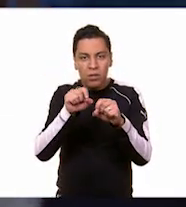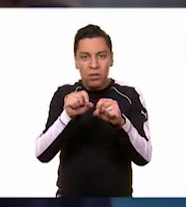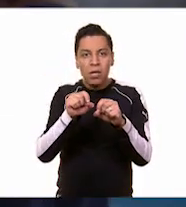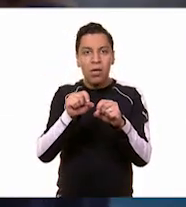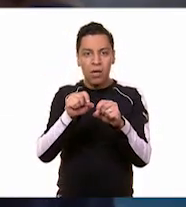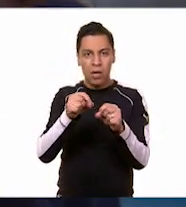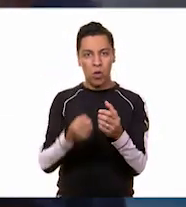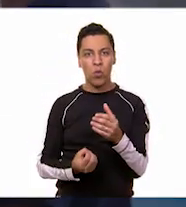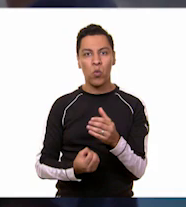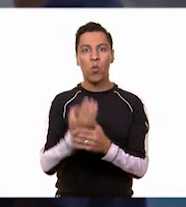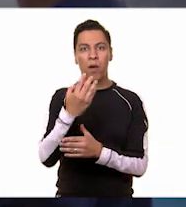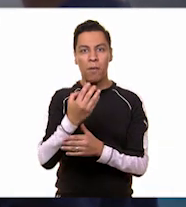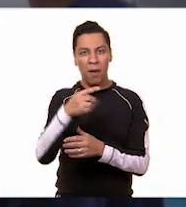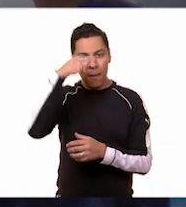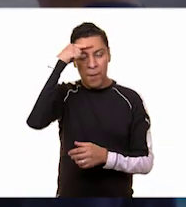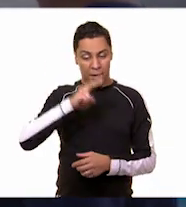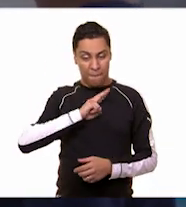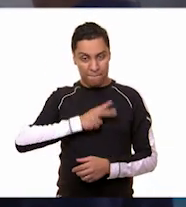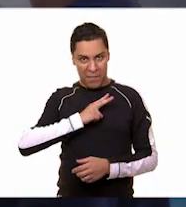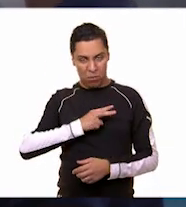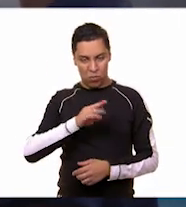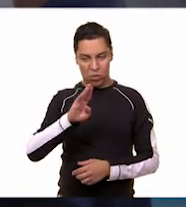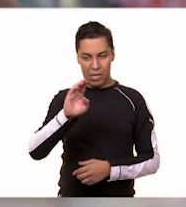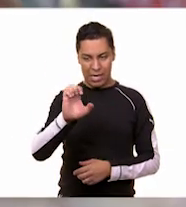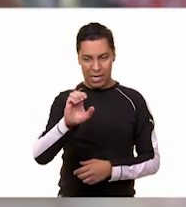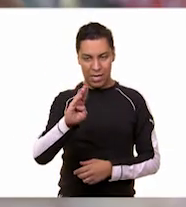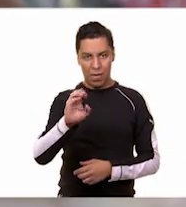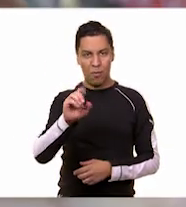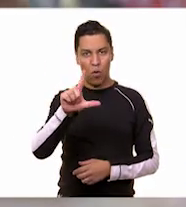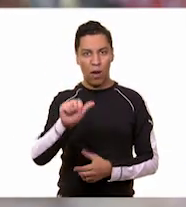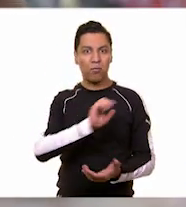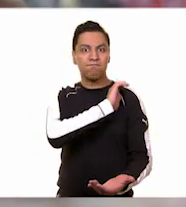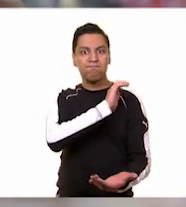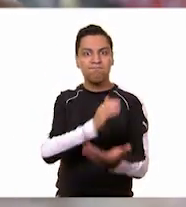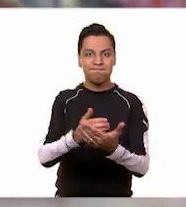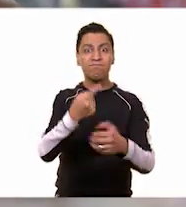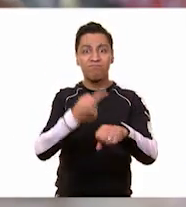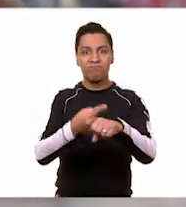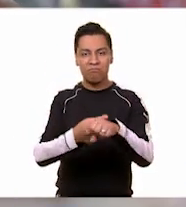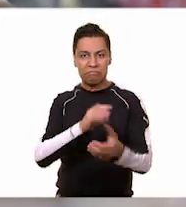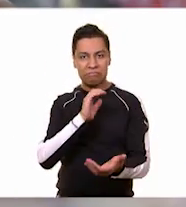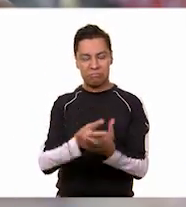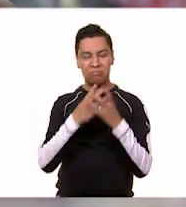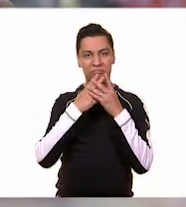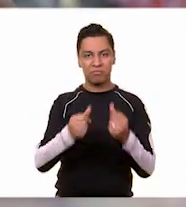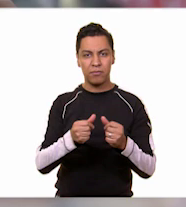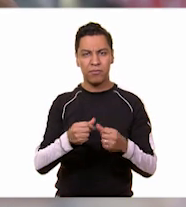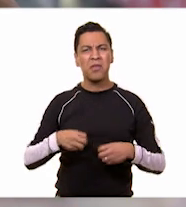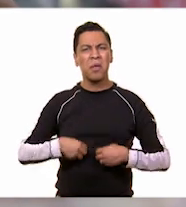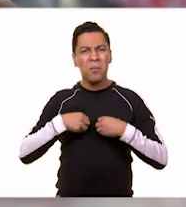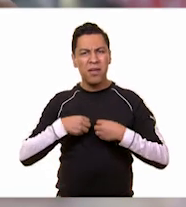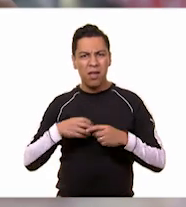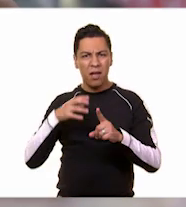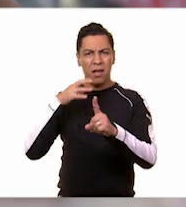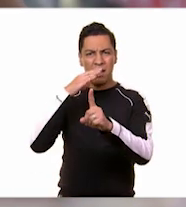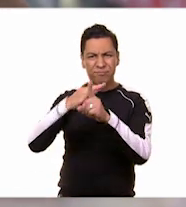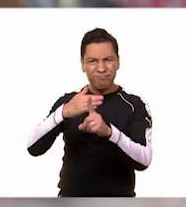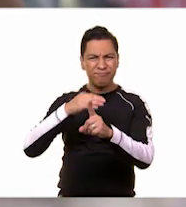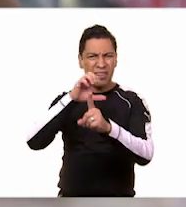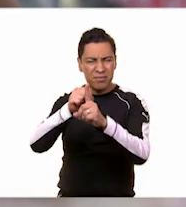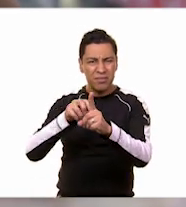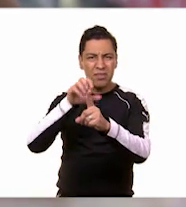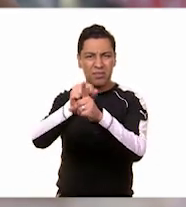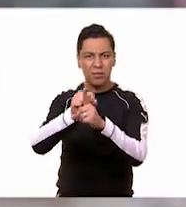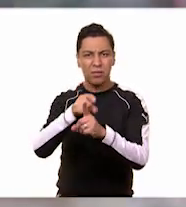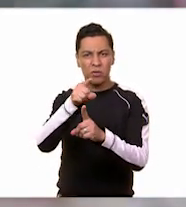virus, ayudando a acabar con una crisis de ébola. La vida te va a poner miles de retos. Está en ti seguir